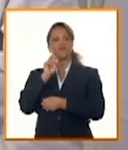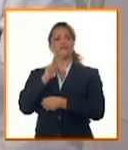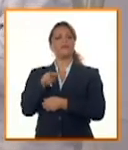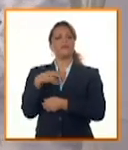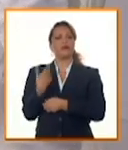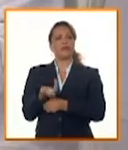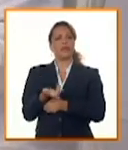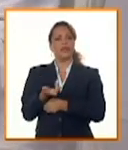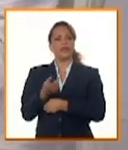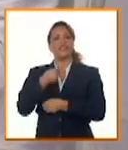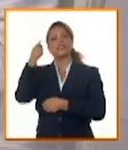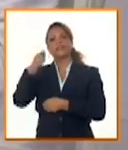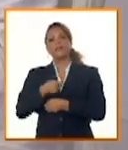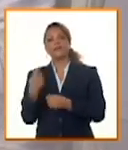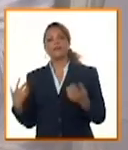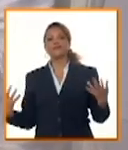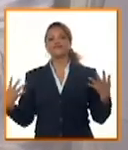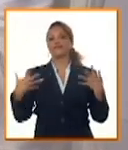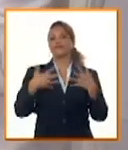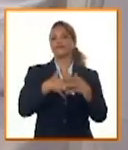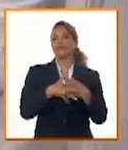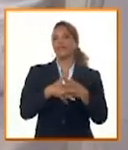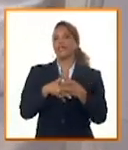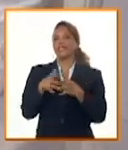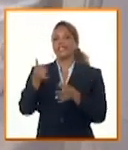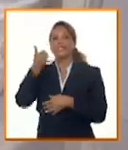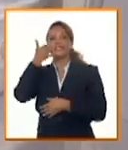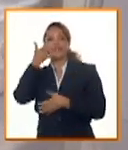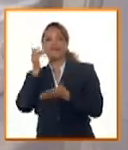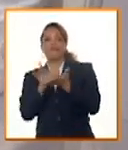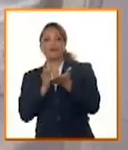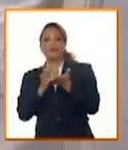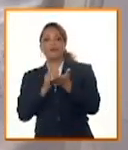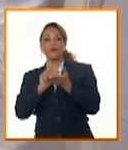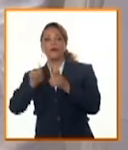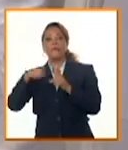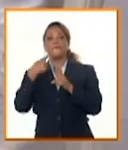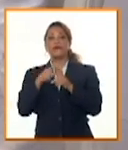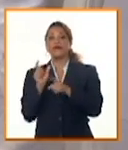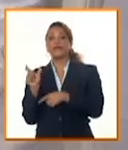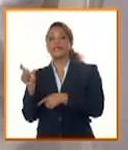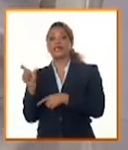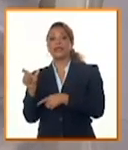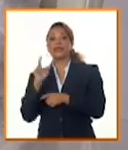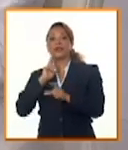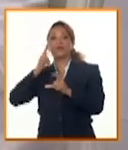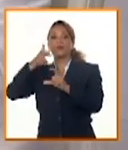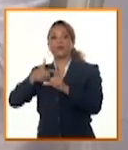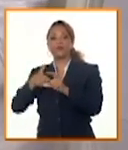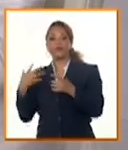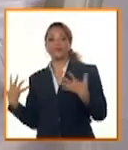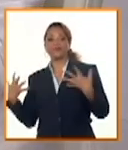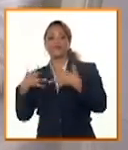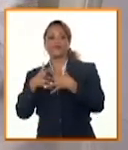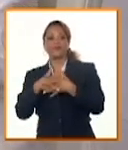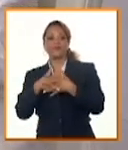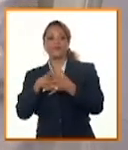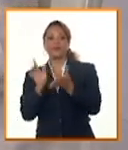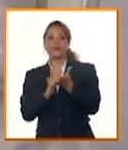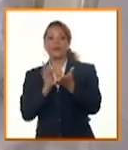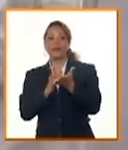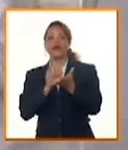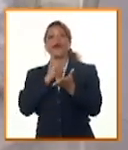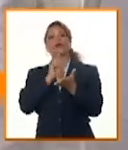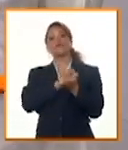que tenemos que enlazar transfer móvil con la recarga de tarjetas de combustible y Bueno le pasamos la comunicación